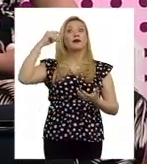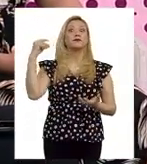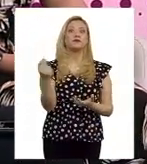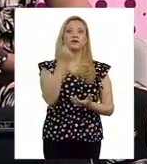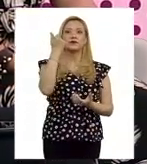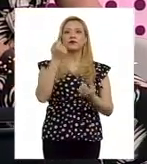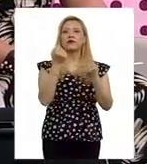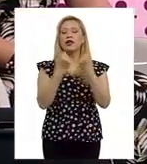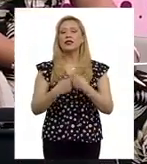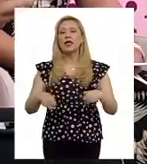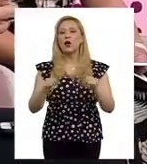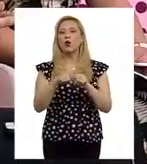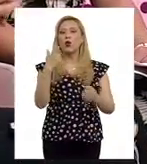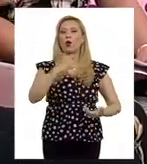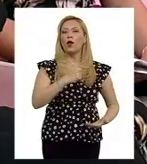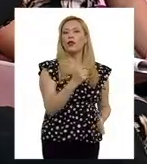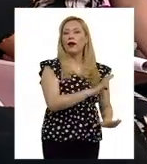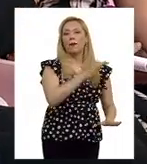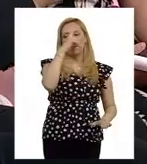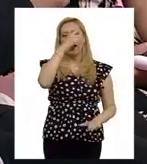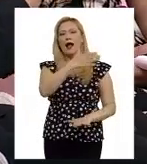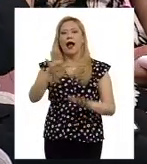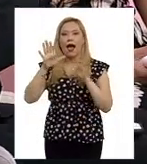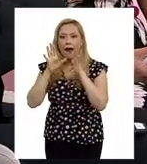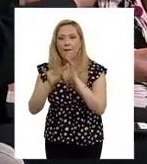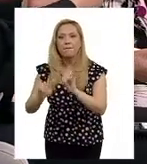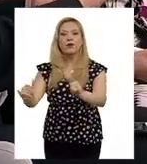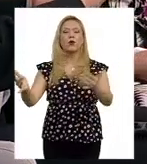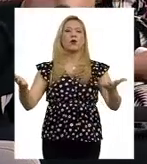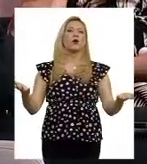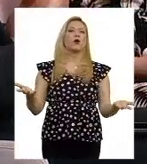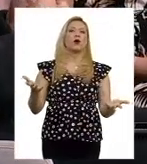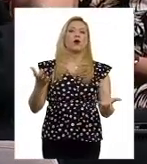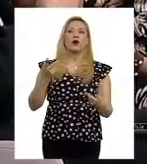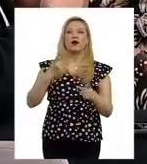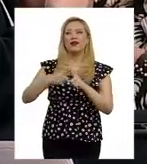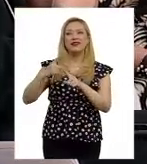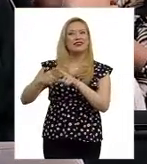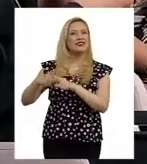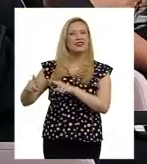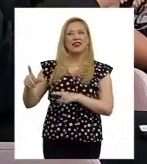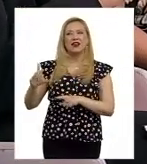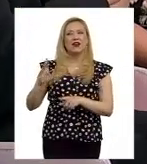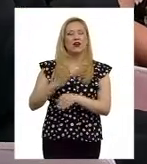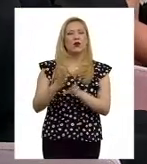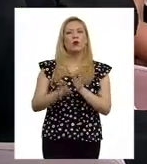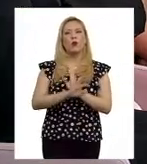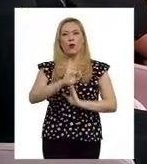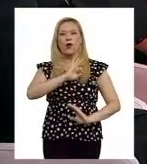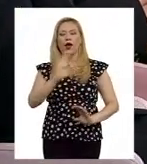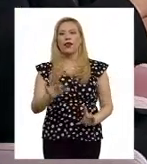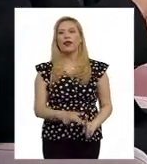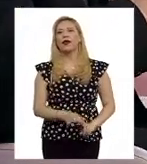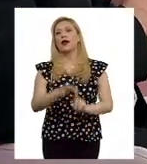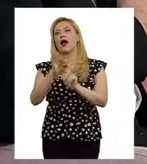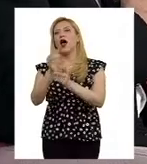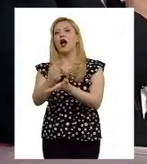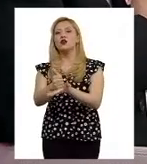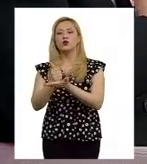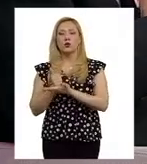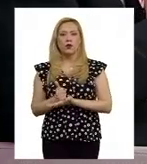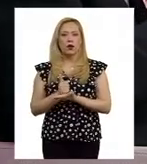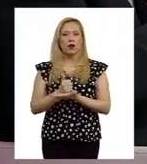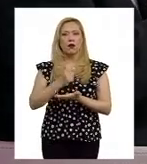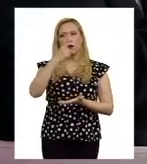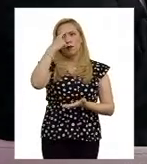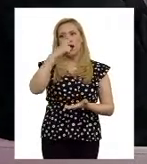paramétricos, seguros contra catástrofes, y una gestión integral